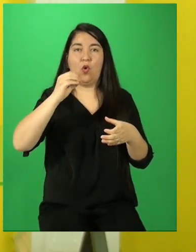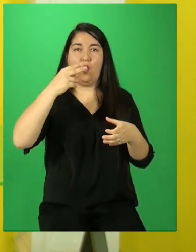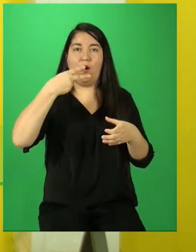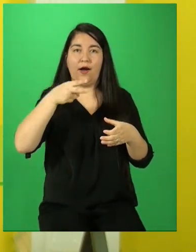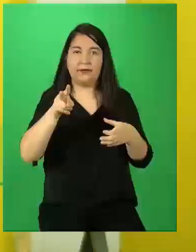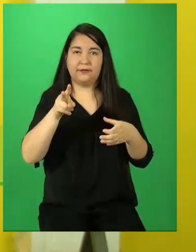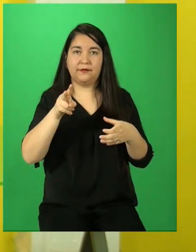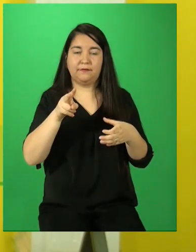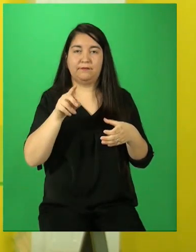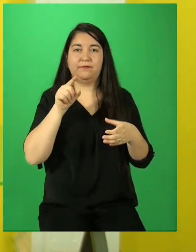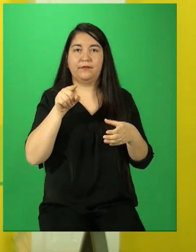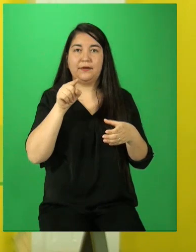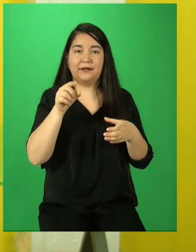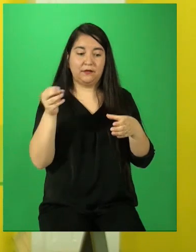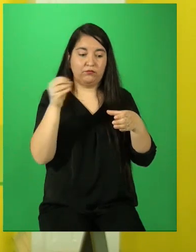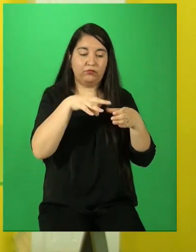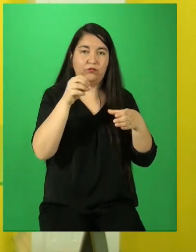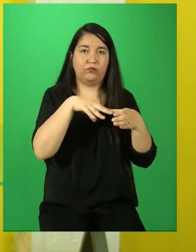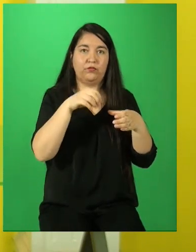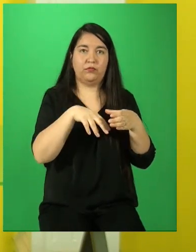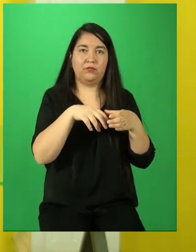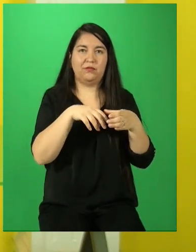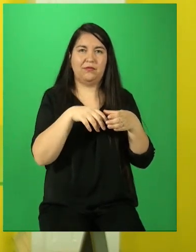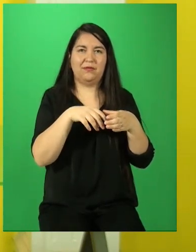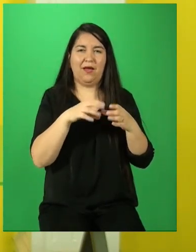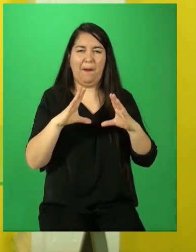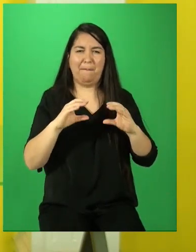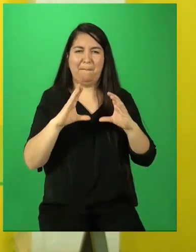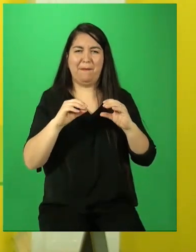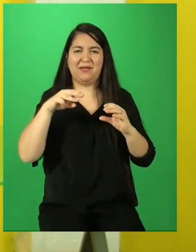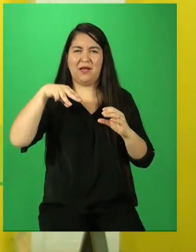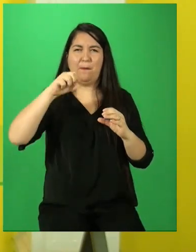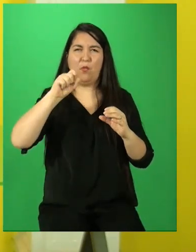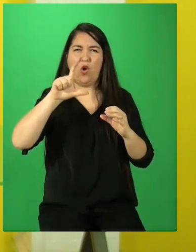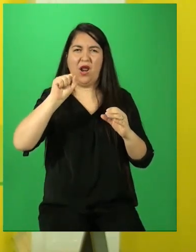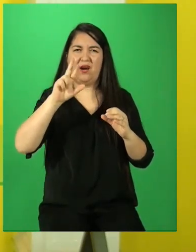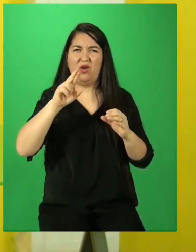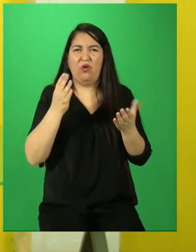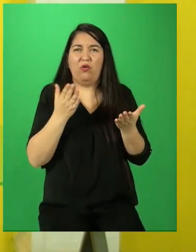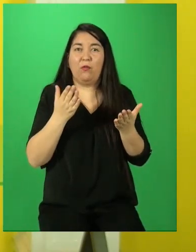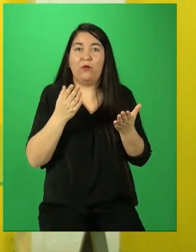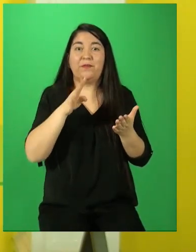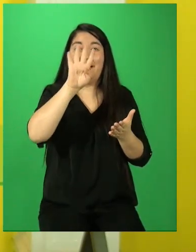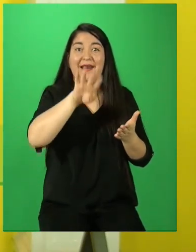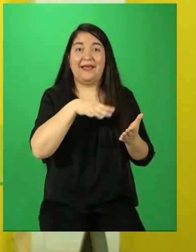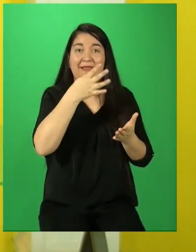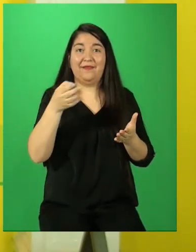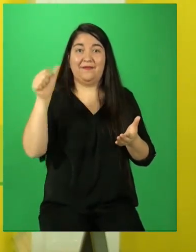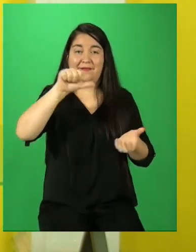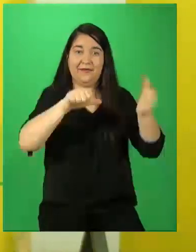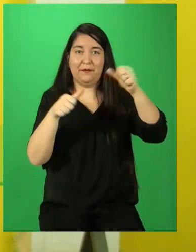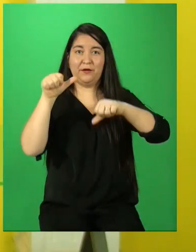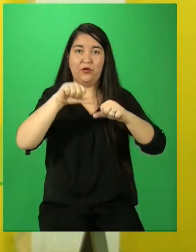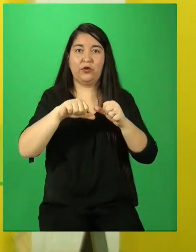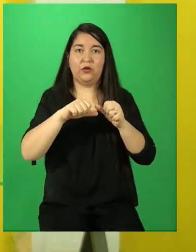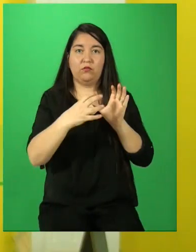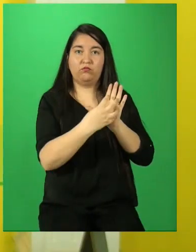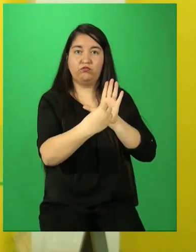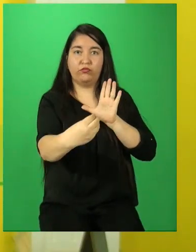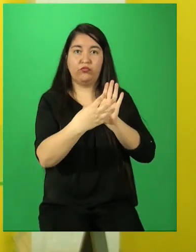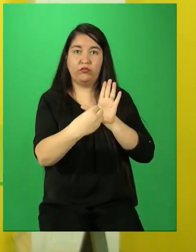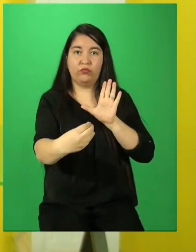NaOH, y debemos calcular la masa molar. ¿Cómo se hace? Con la ayuda de una tabla periódica, nosotros